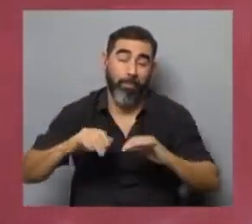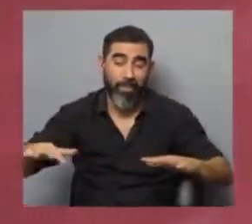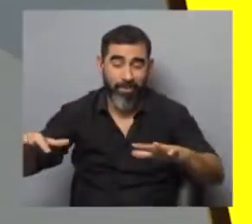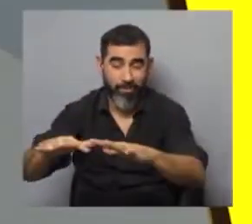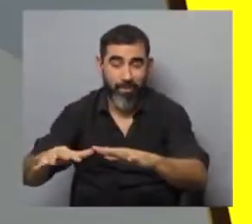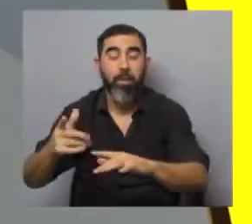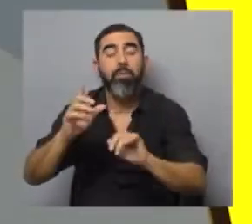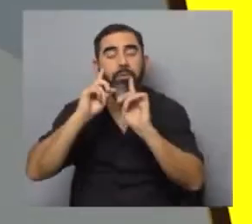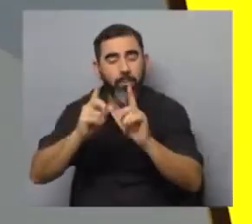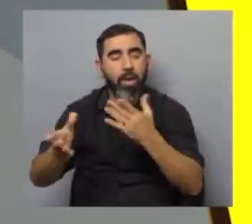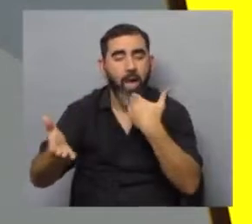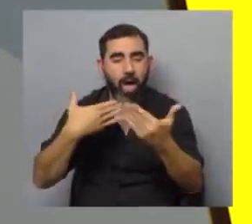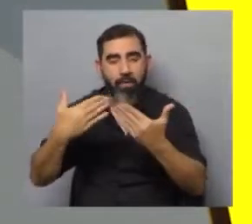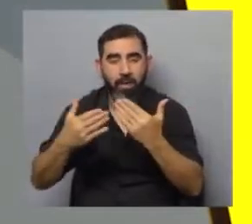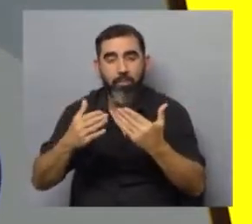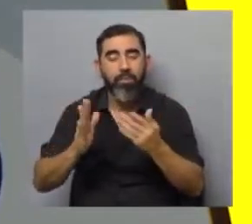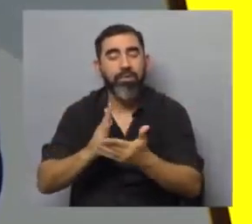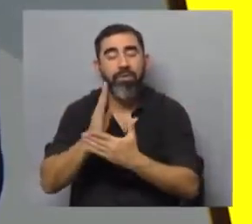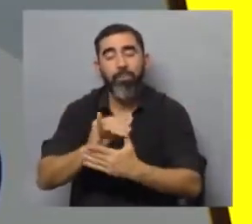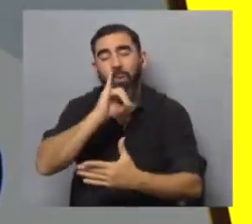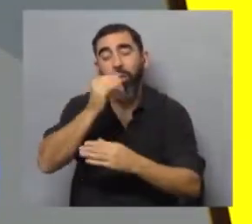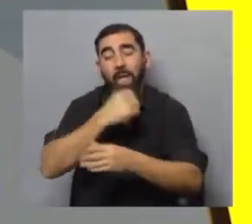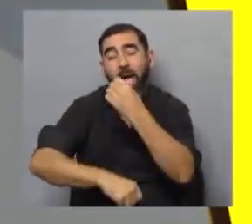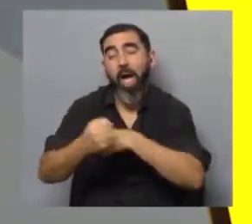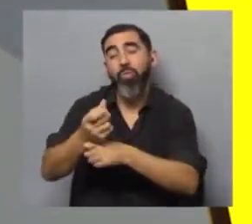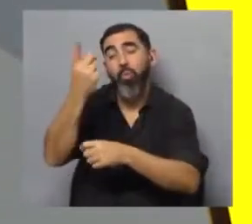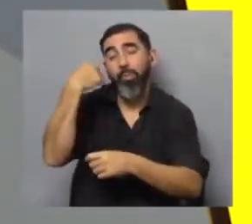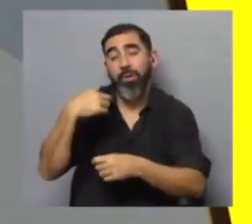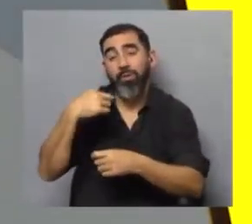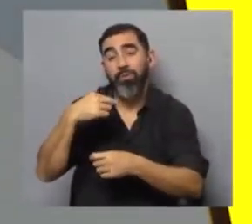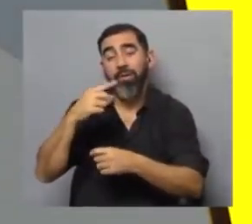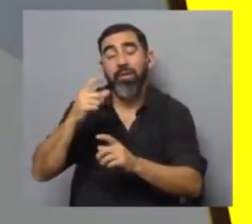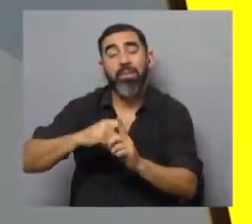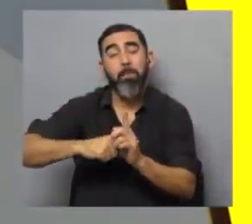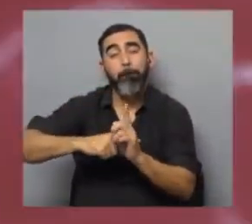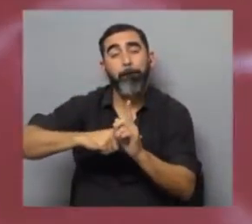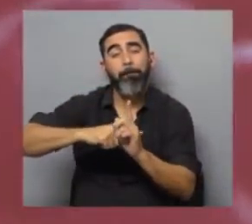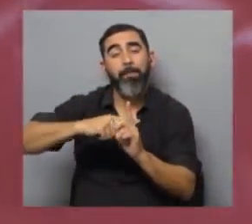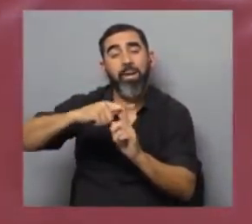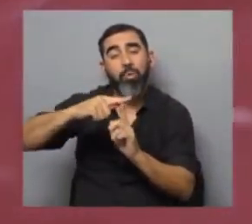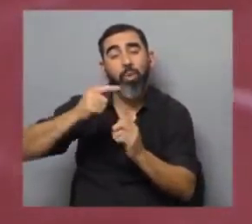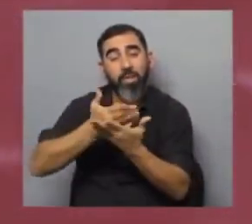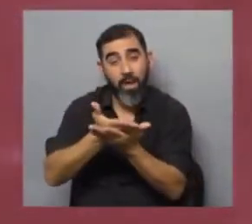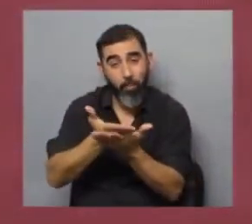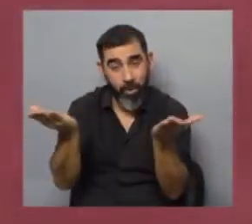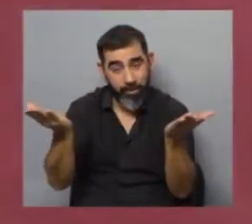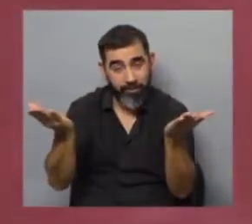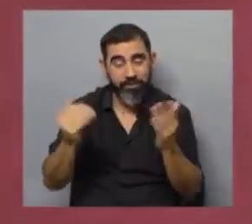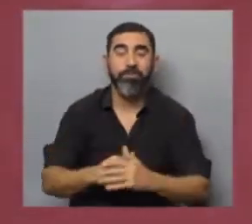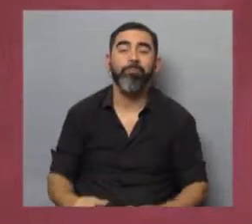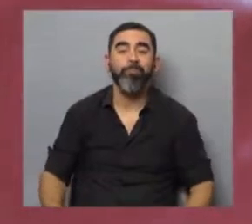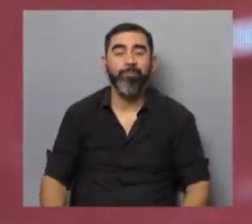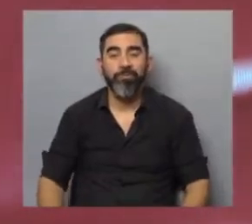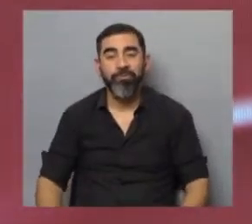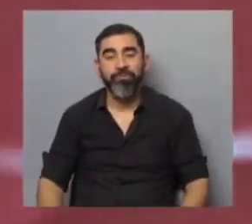pero donde hay también, siempre nos dejás una anécdota, el año pasado era aquella, la de la temperatura excesiva de la muestra, donde bueno, se